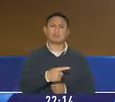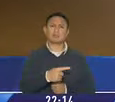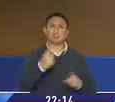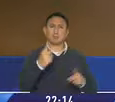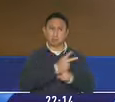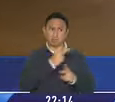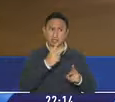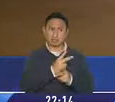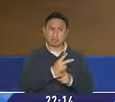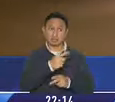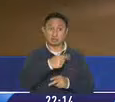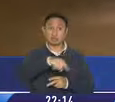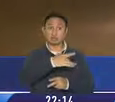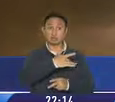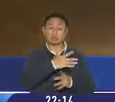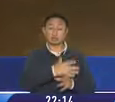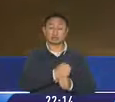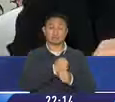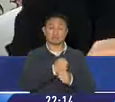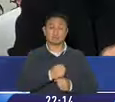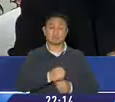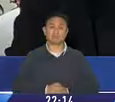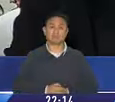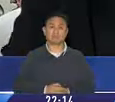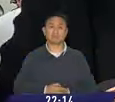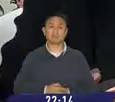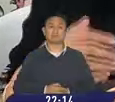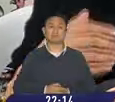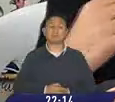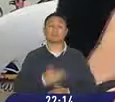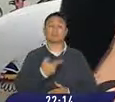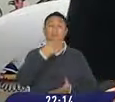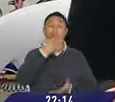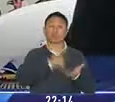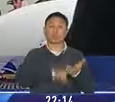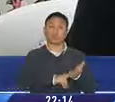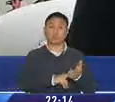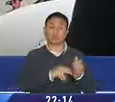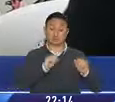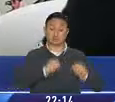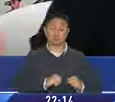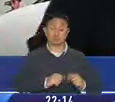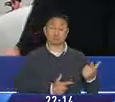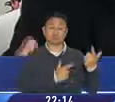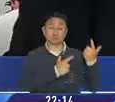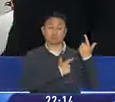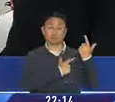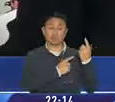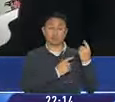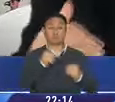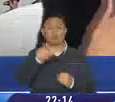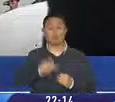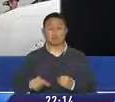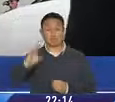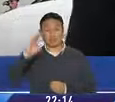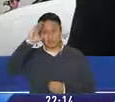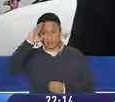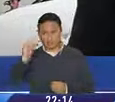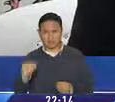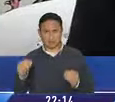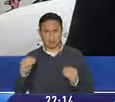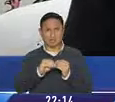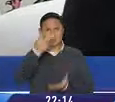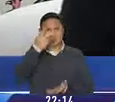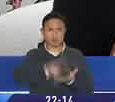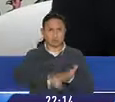y darle seguridad a los ciudadanos. Se ha duplicado el contingente militar, se ha duplicado el contingente policial en